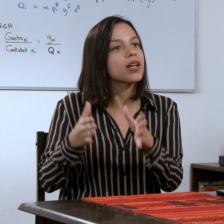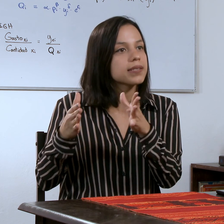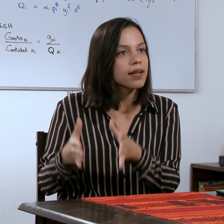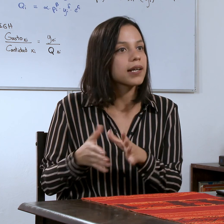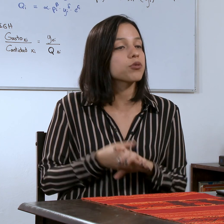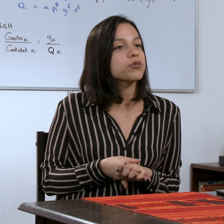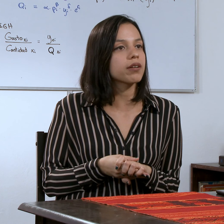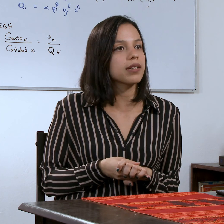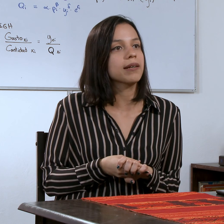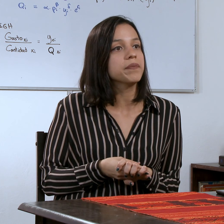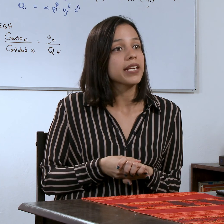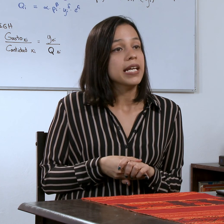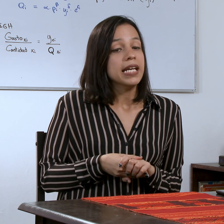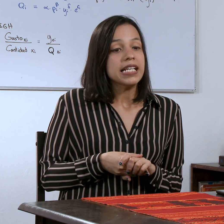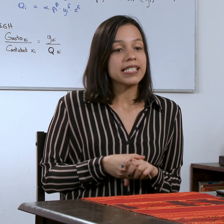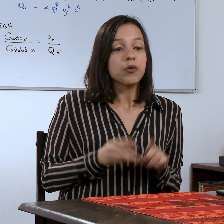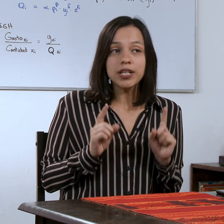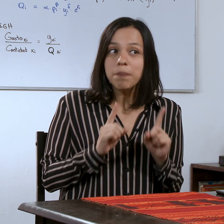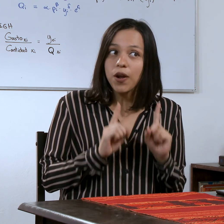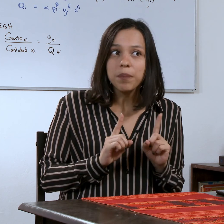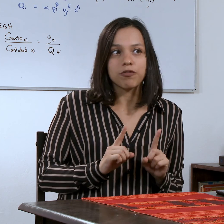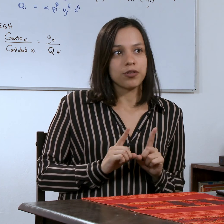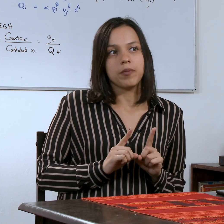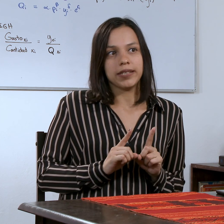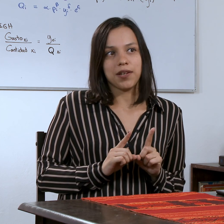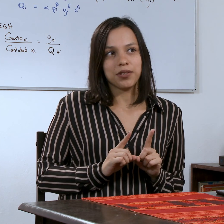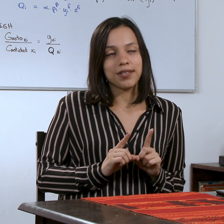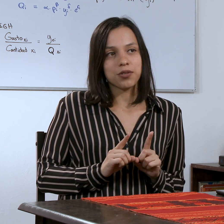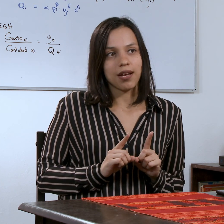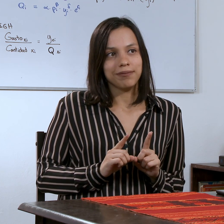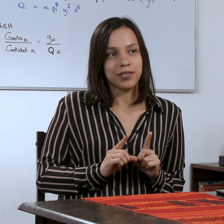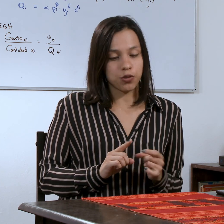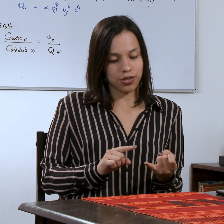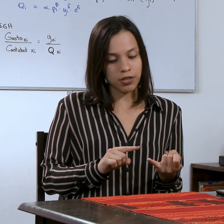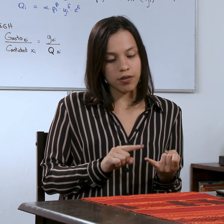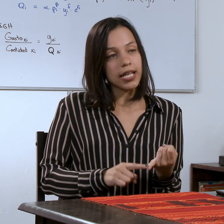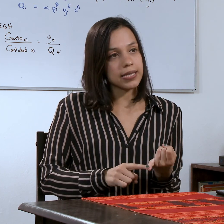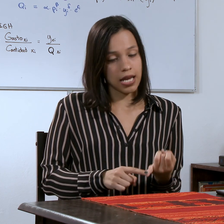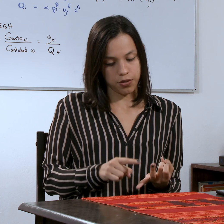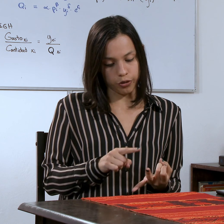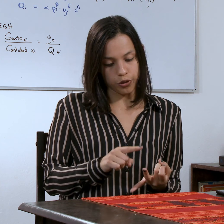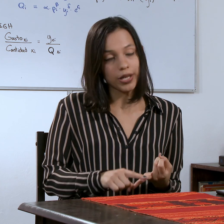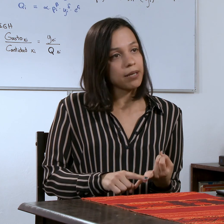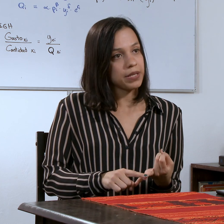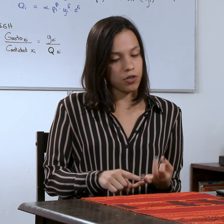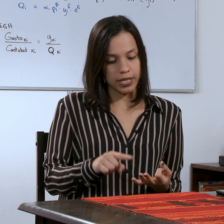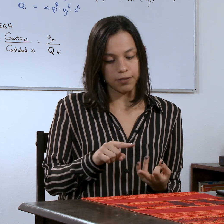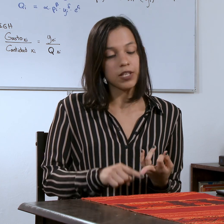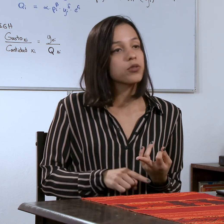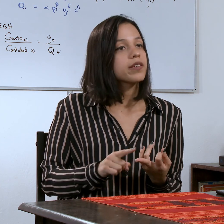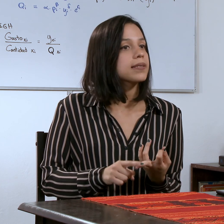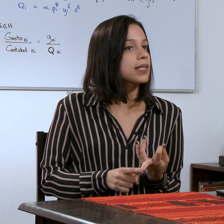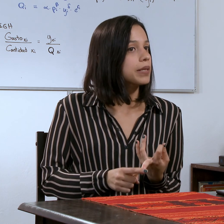para racionalizar el gasto en Costa Rica, según el propio Fondo Monetario Internacional, si usted congela salarios, congela